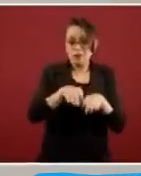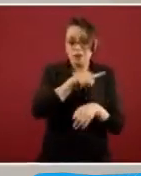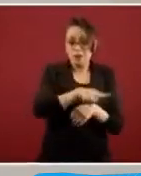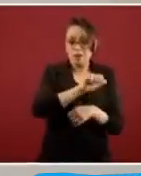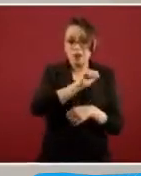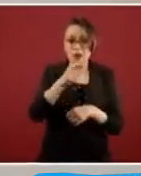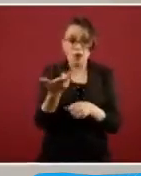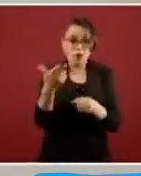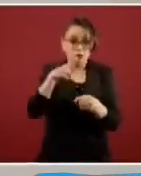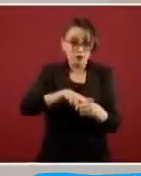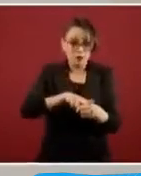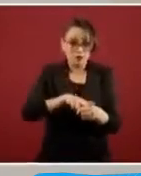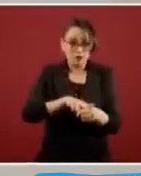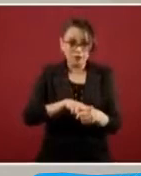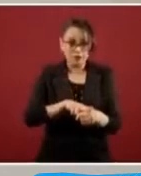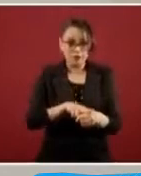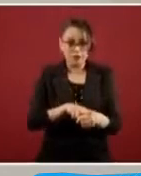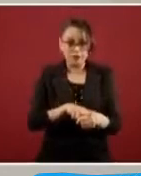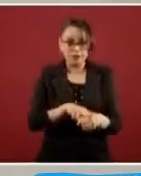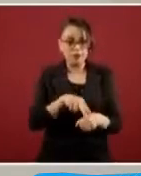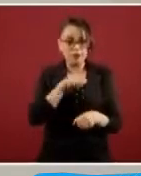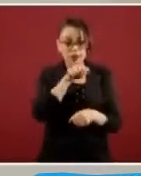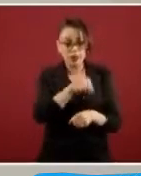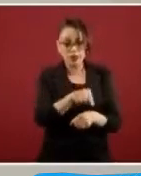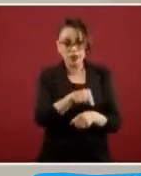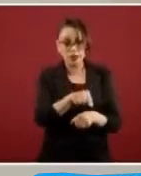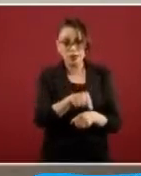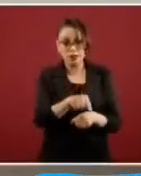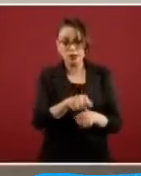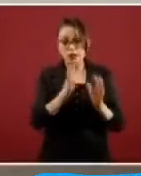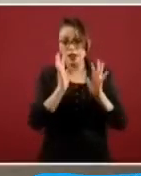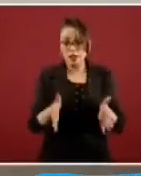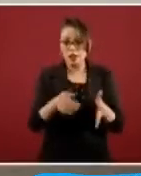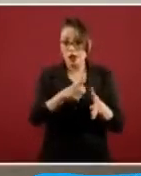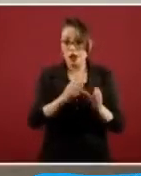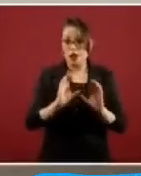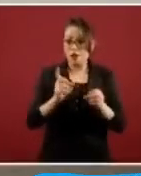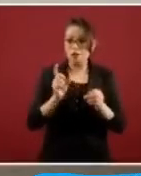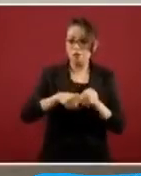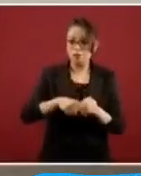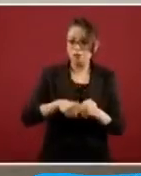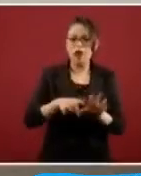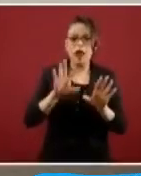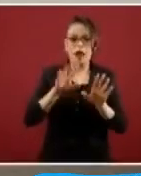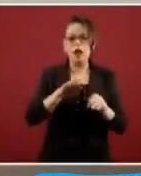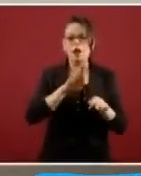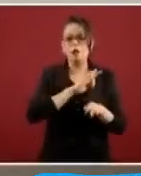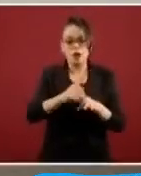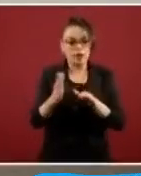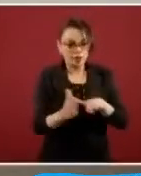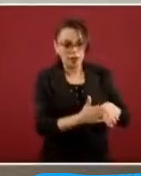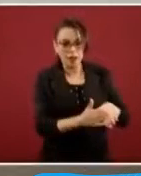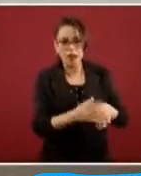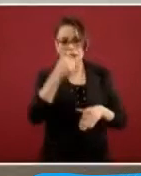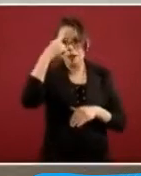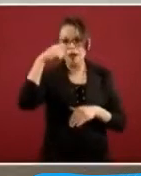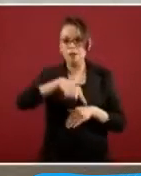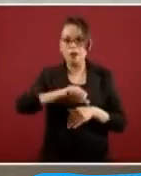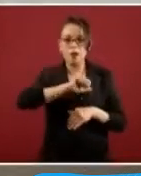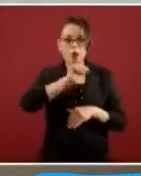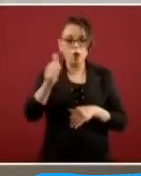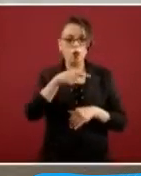salud y que ese personal de salud ya contratado pueda liberarse para orientarse a las funciones del